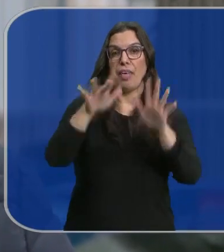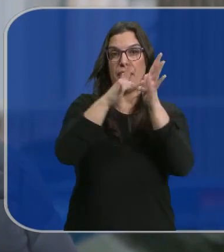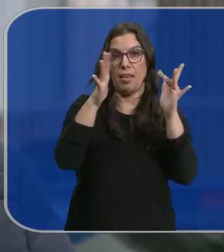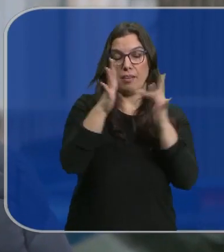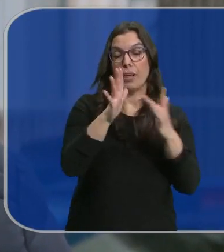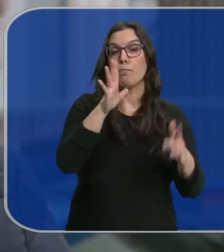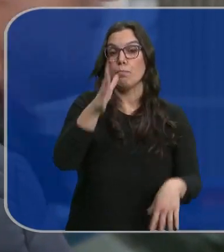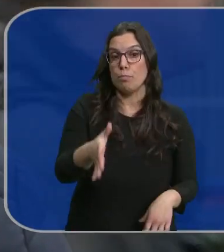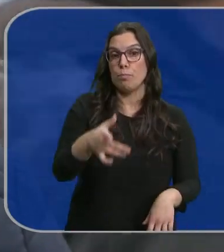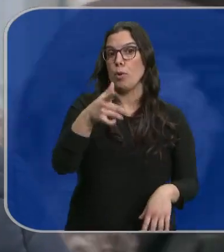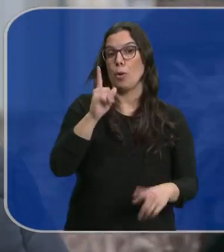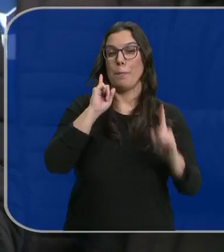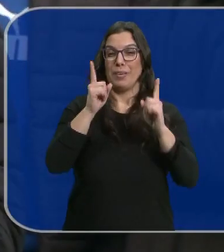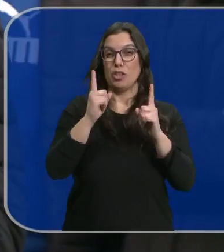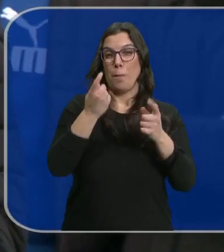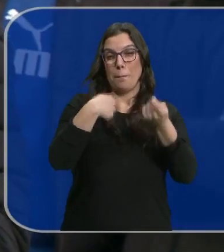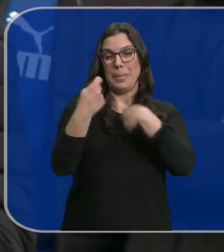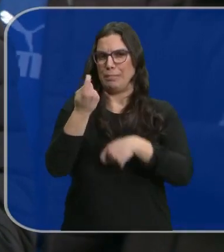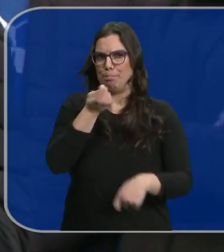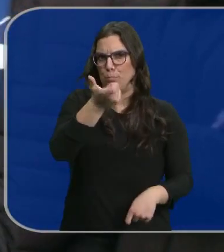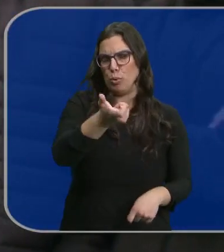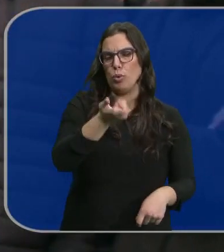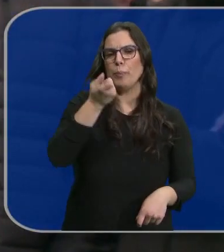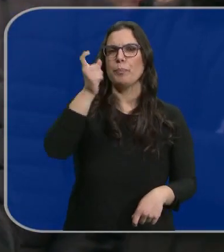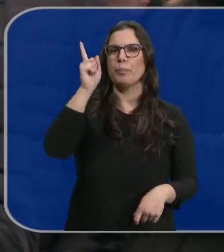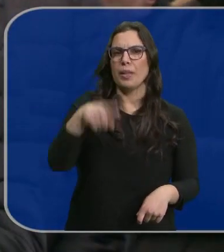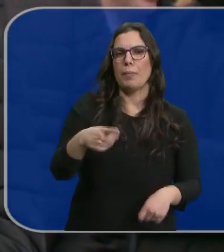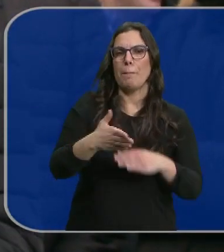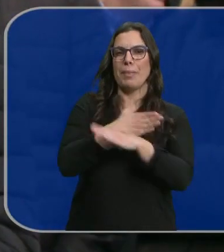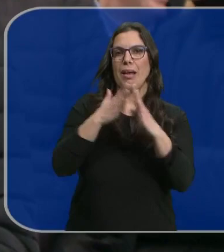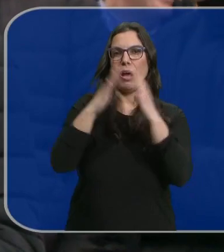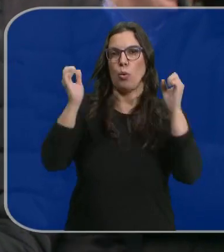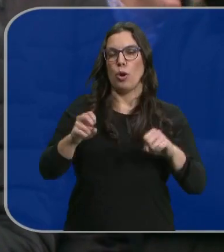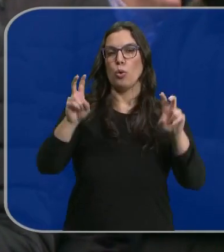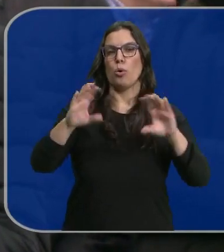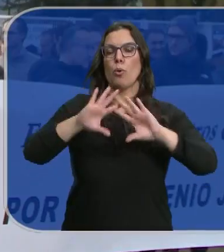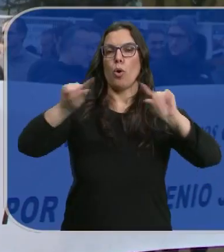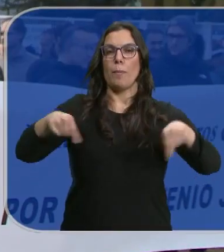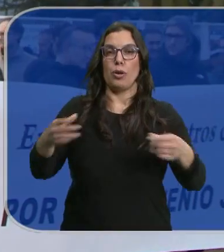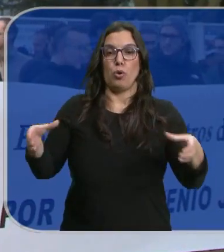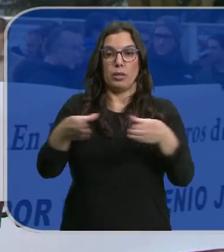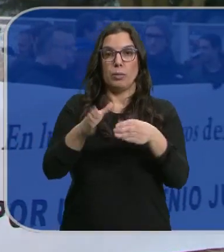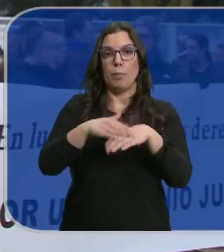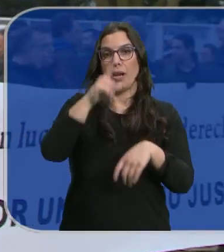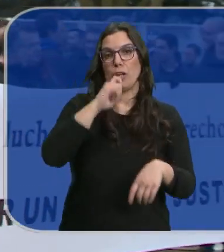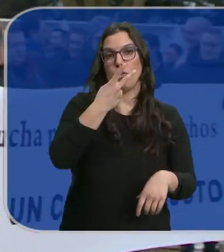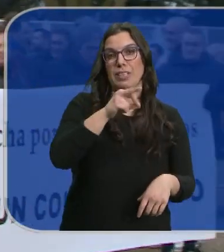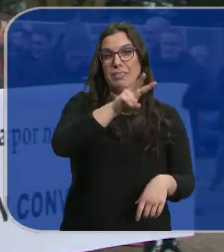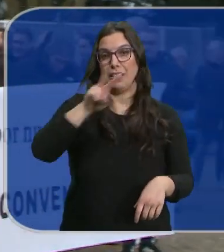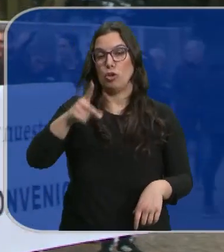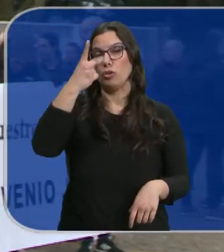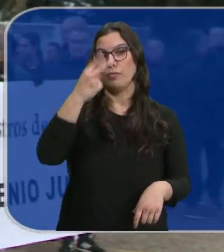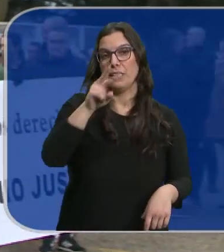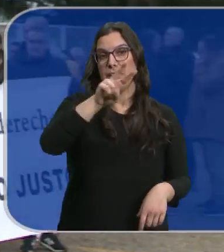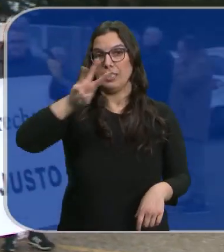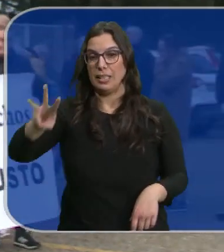y responde a las bajas previsiones de ventas. También se ha llegado a un preacuerdo del nuevo convenio colectivo para 2022 y